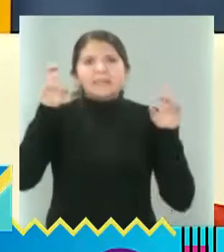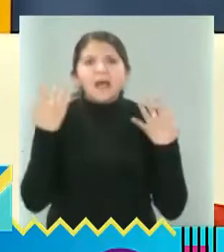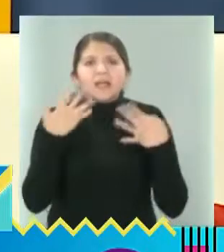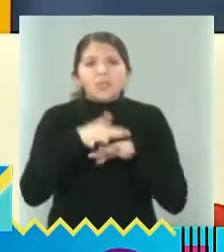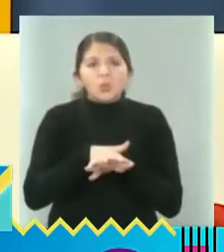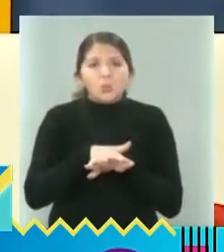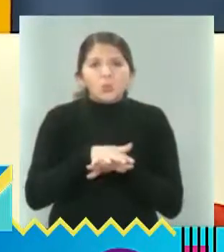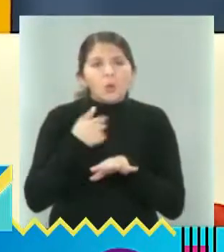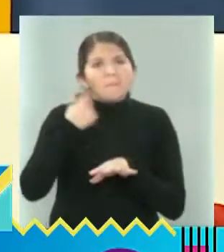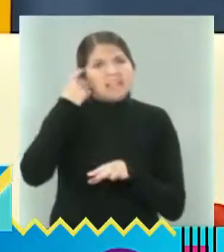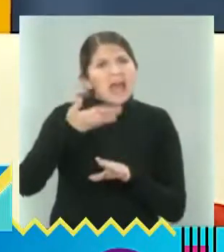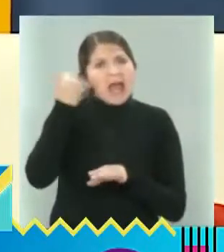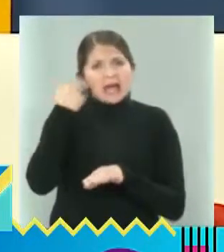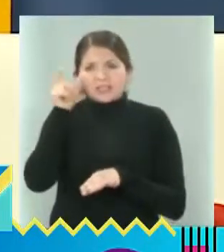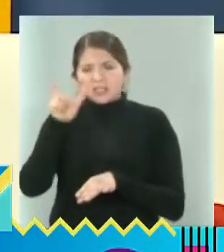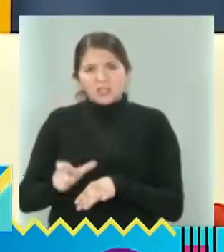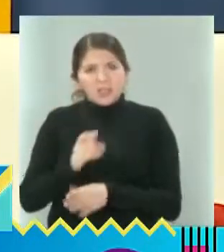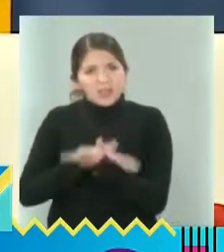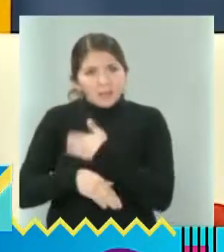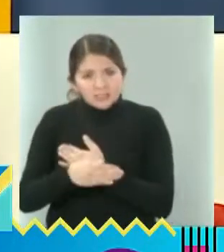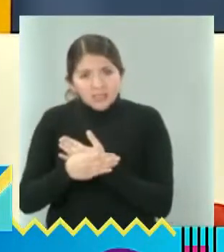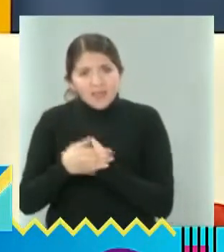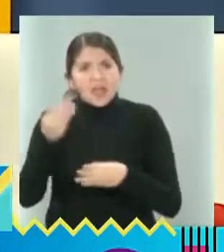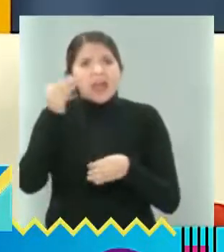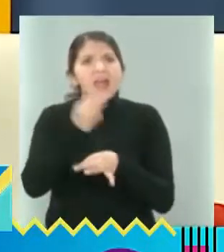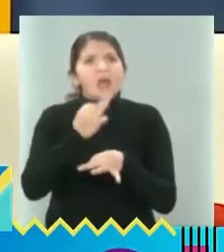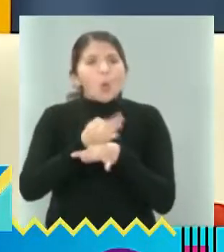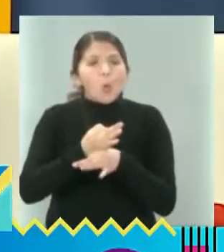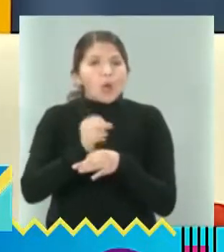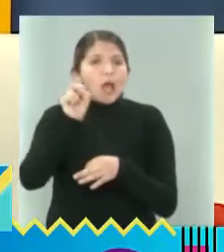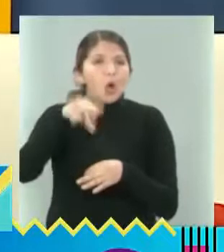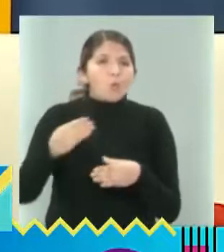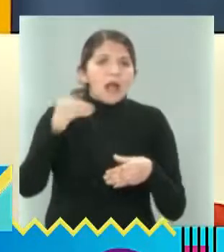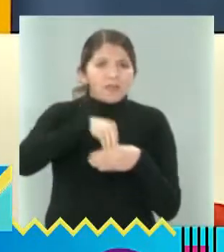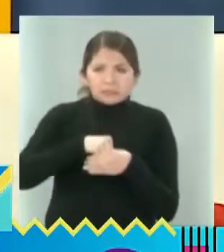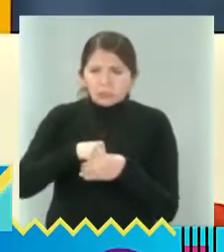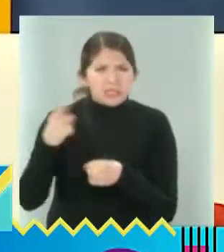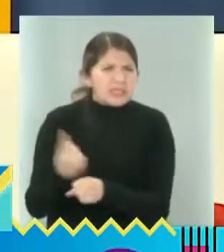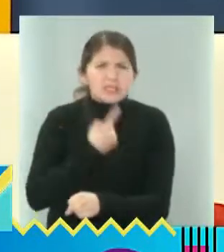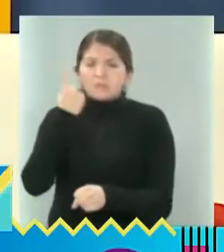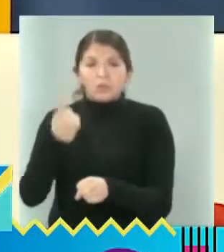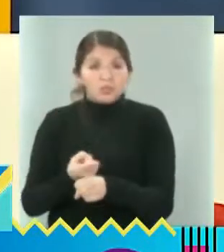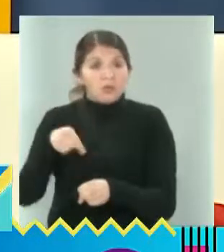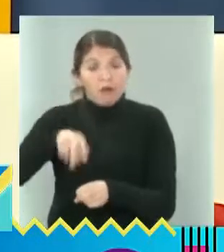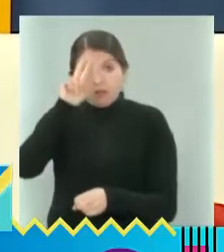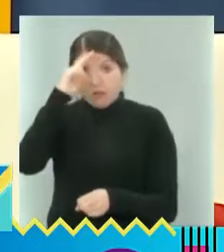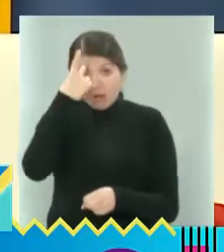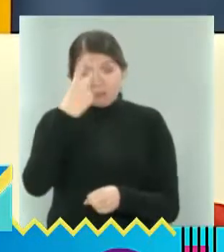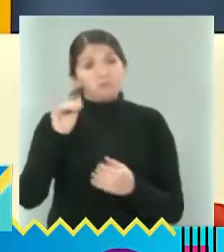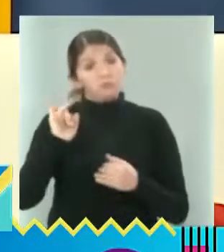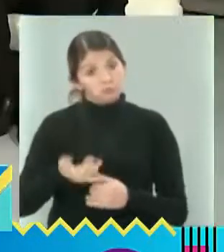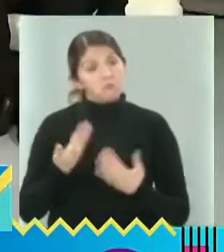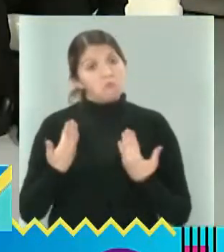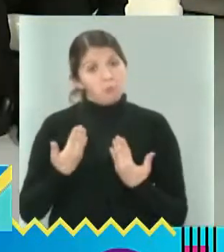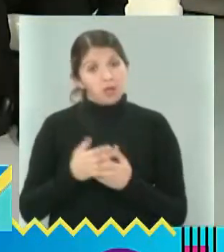era imposible pensar, ni se nos pasaba que podía ir a una escuela común y sin embargo